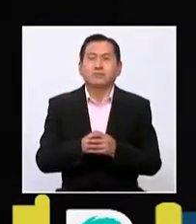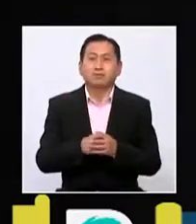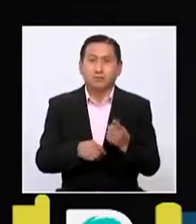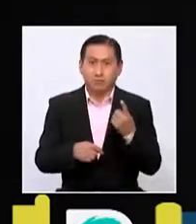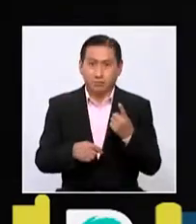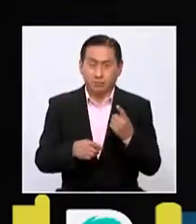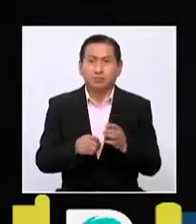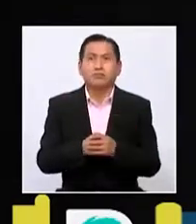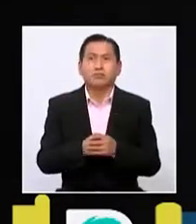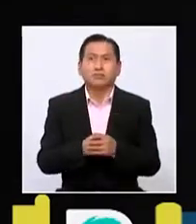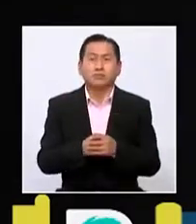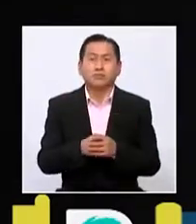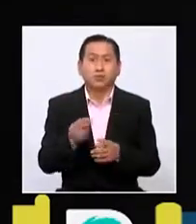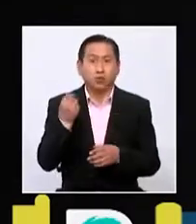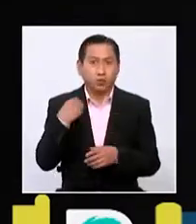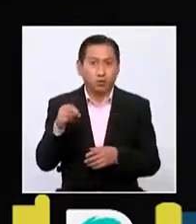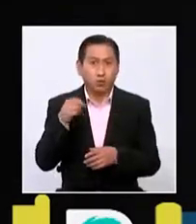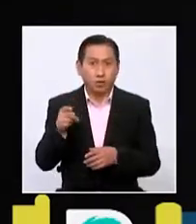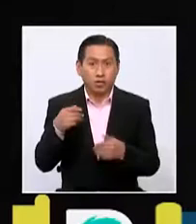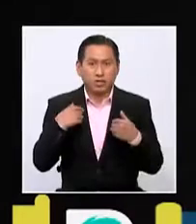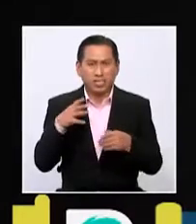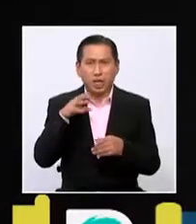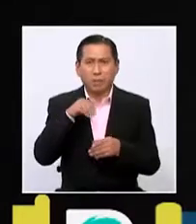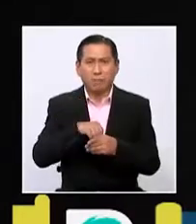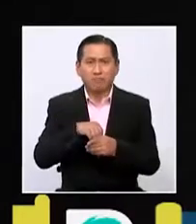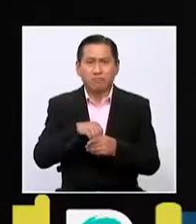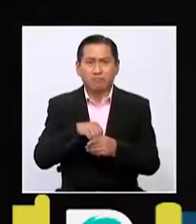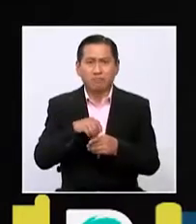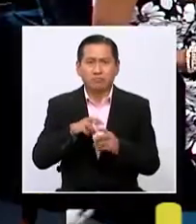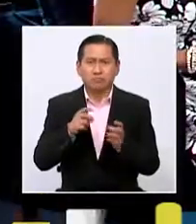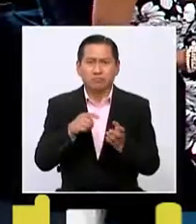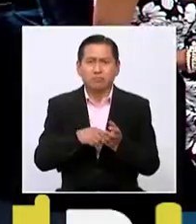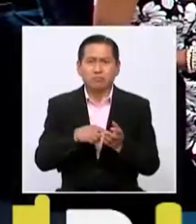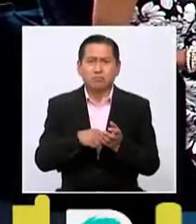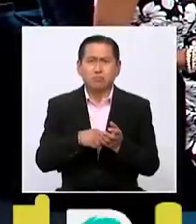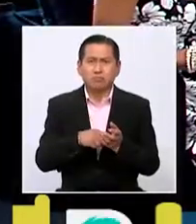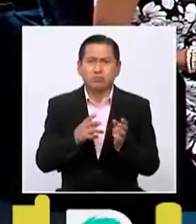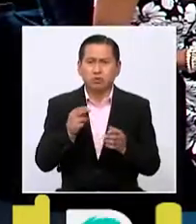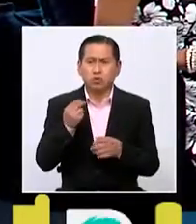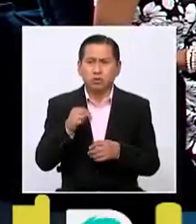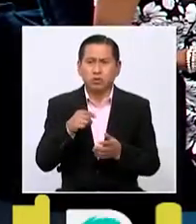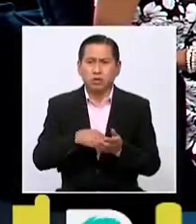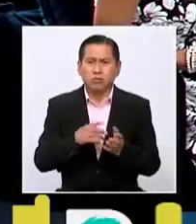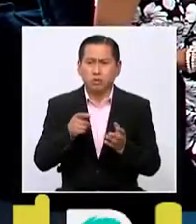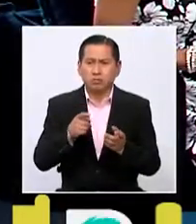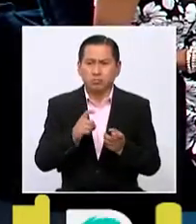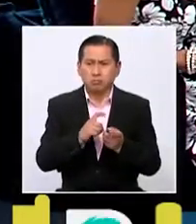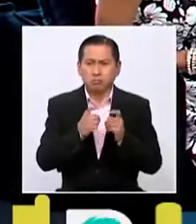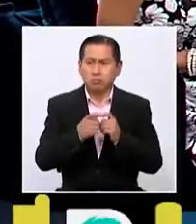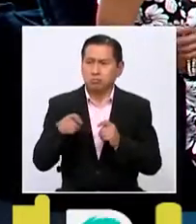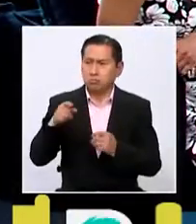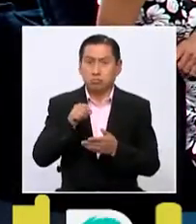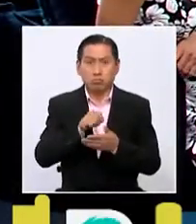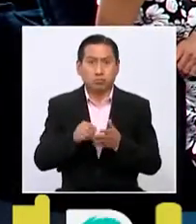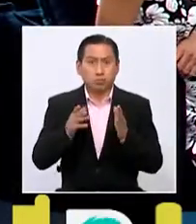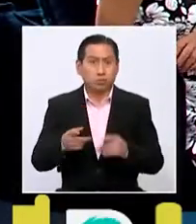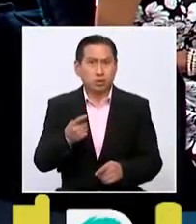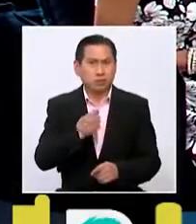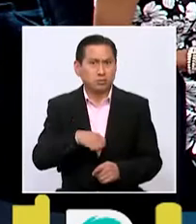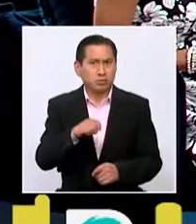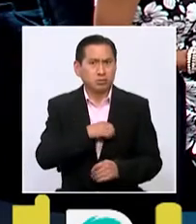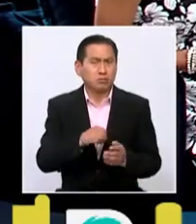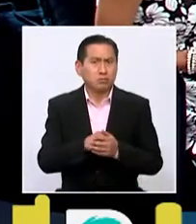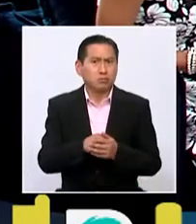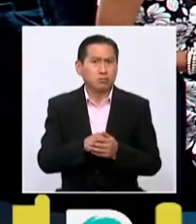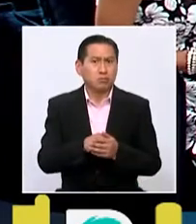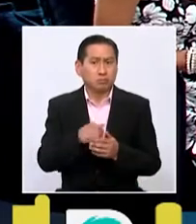primera, la novela se basa en una traslación, en una adaptación que hacen de un escritor español,